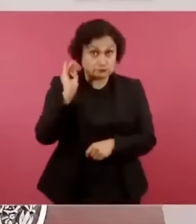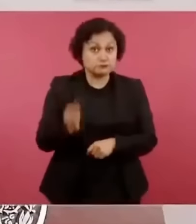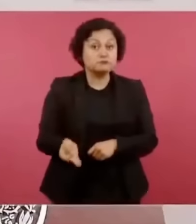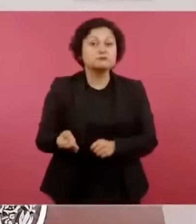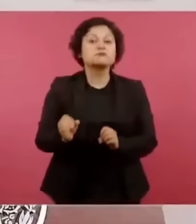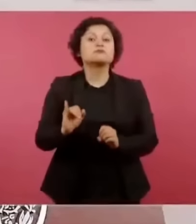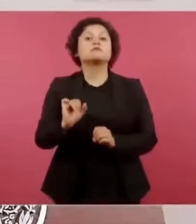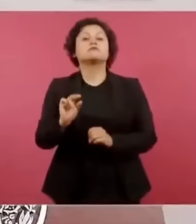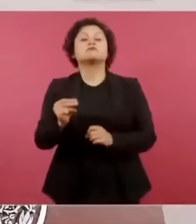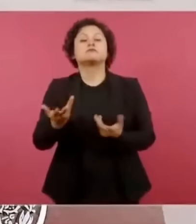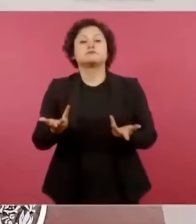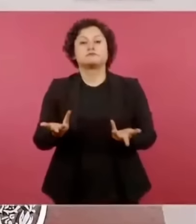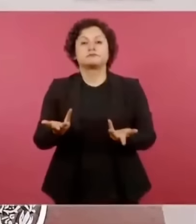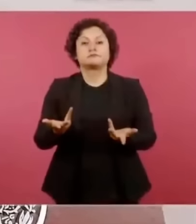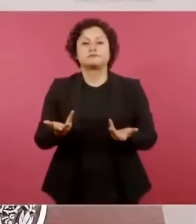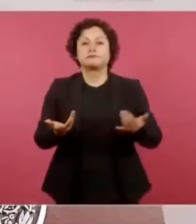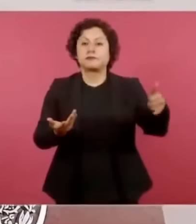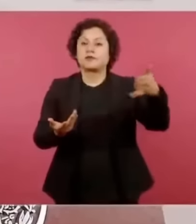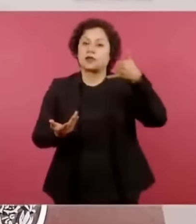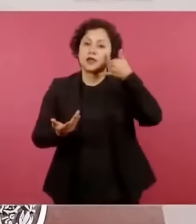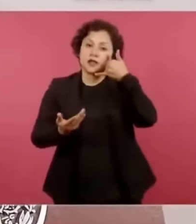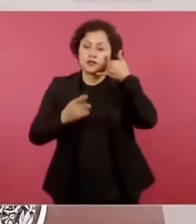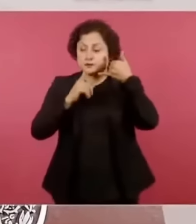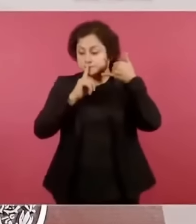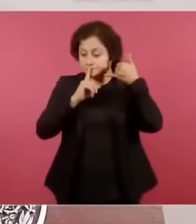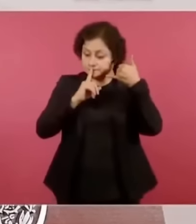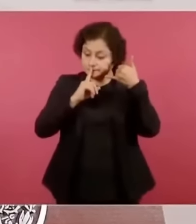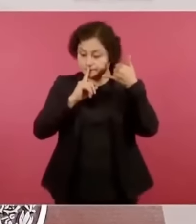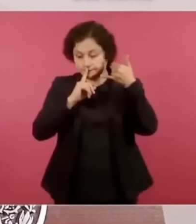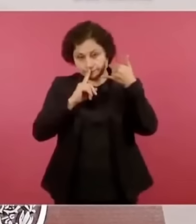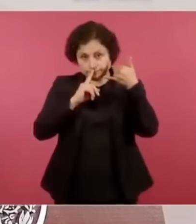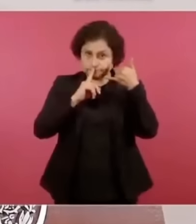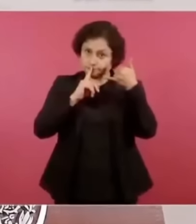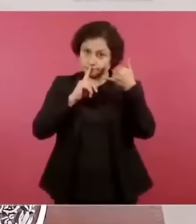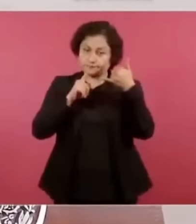Y no me podía decir por teléfono porque pues se cuida mucho, ¿no?